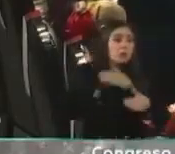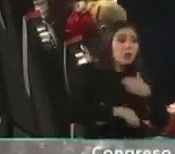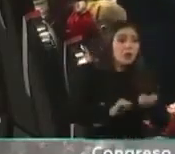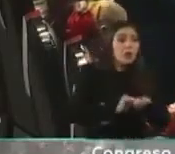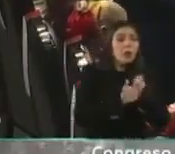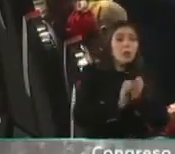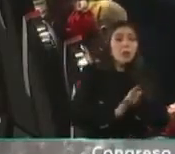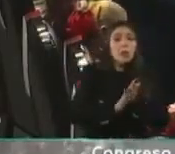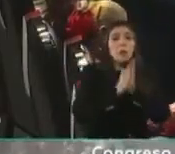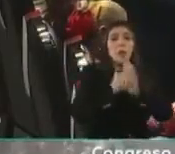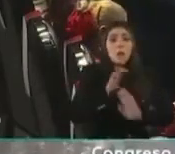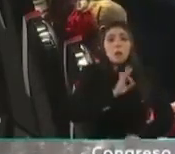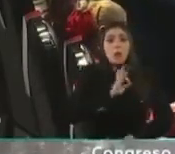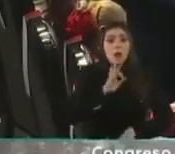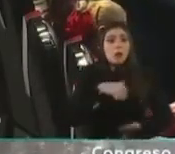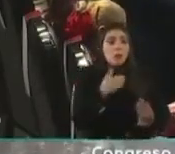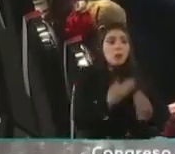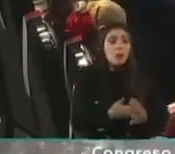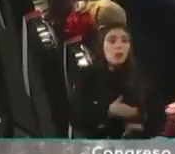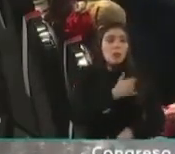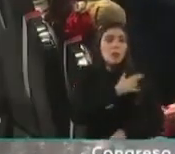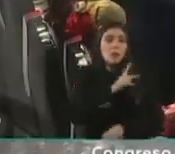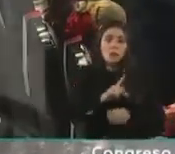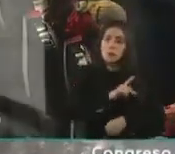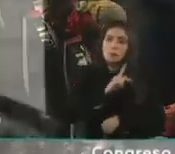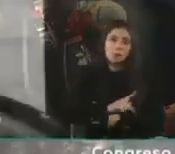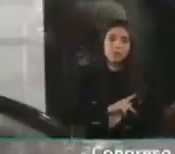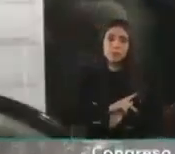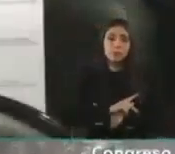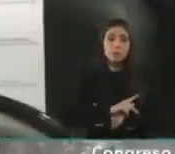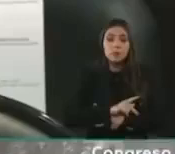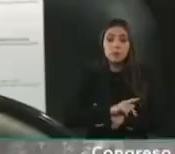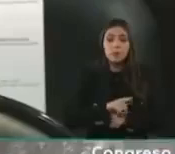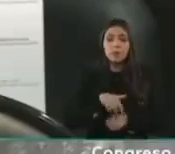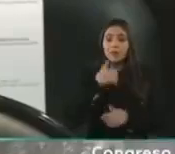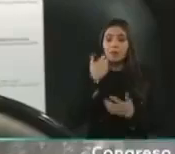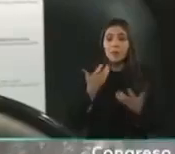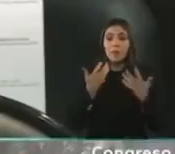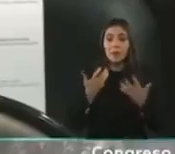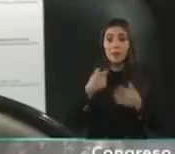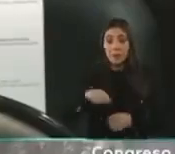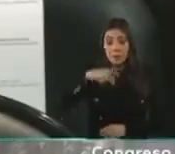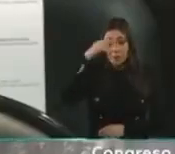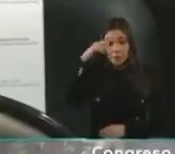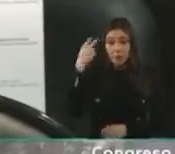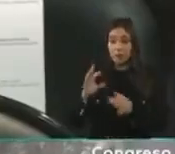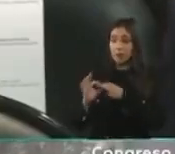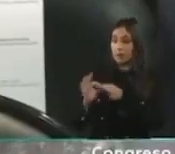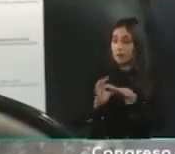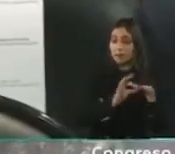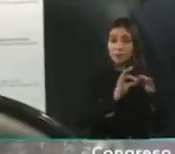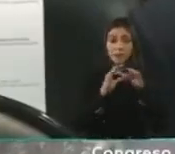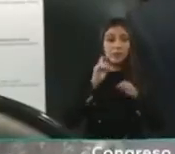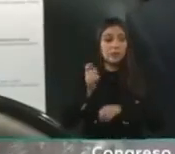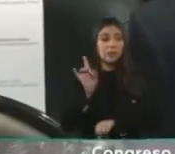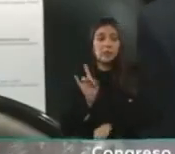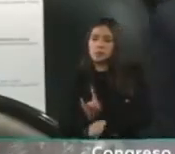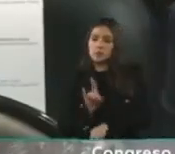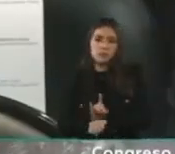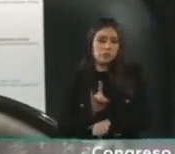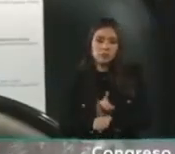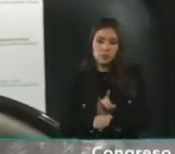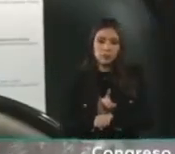de lastimar a la república. La unidad por construir a México no debe ser simulada. La unidad